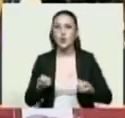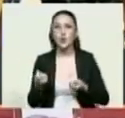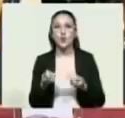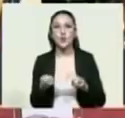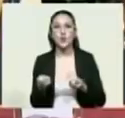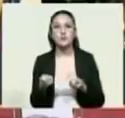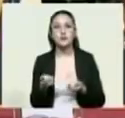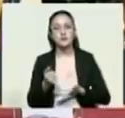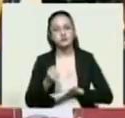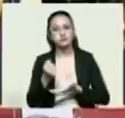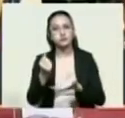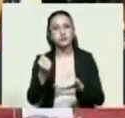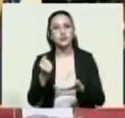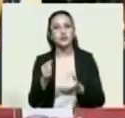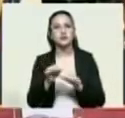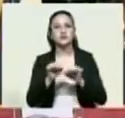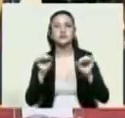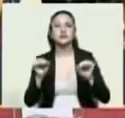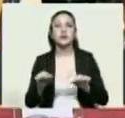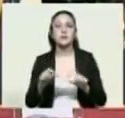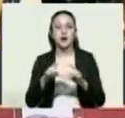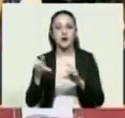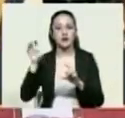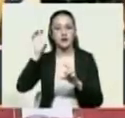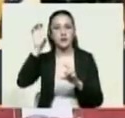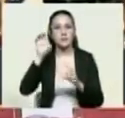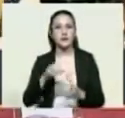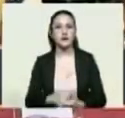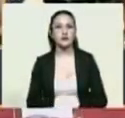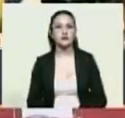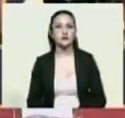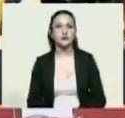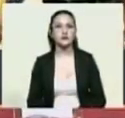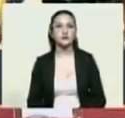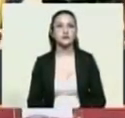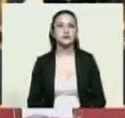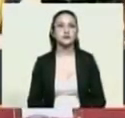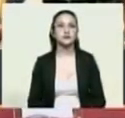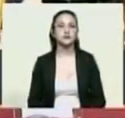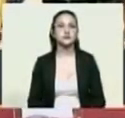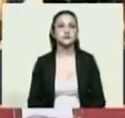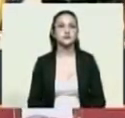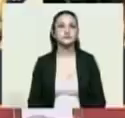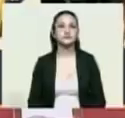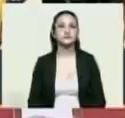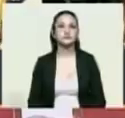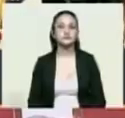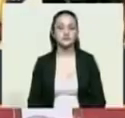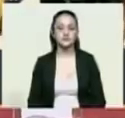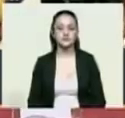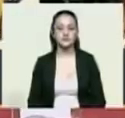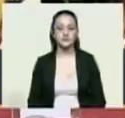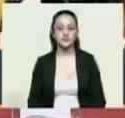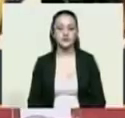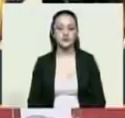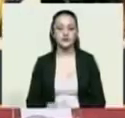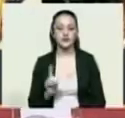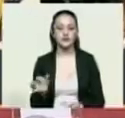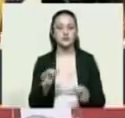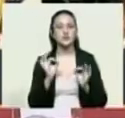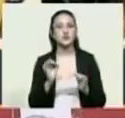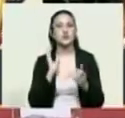qué no?, a través de ese sistema del carnet de la patria. Para lo cual, por supuesto, tenemos que consolidar los